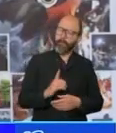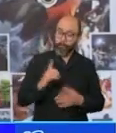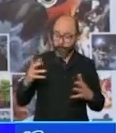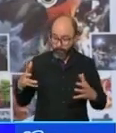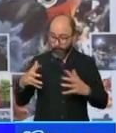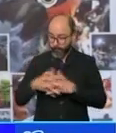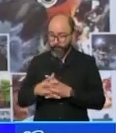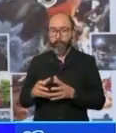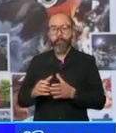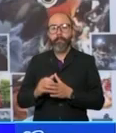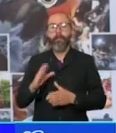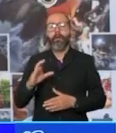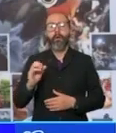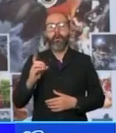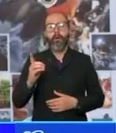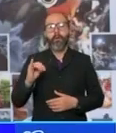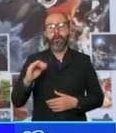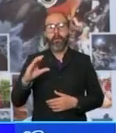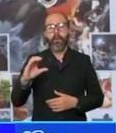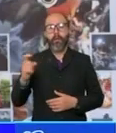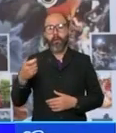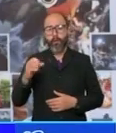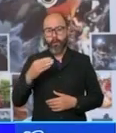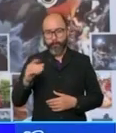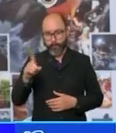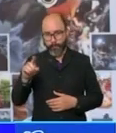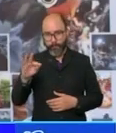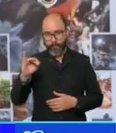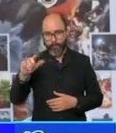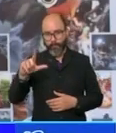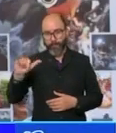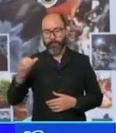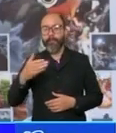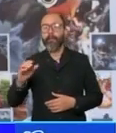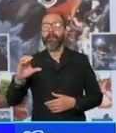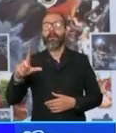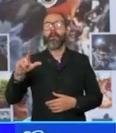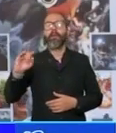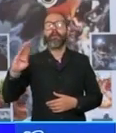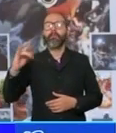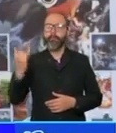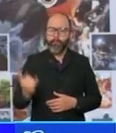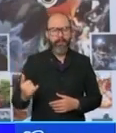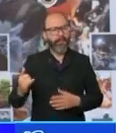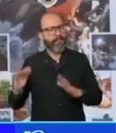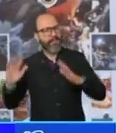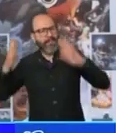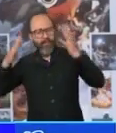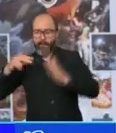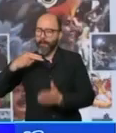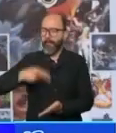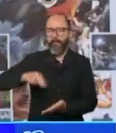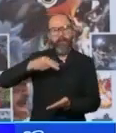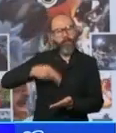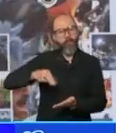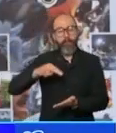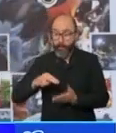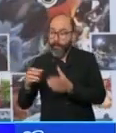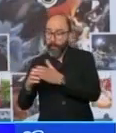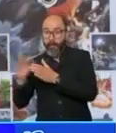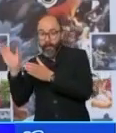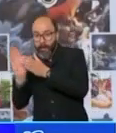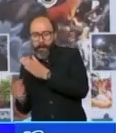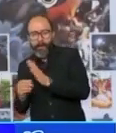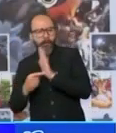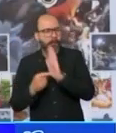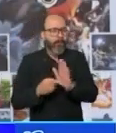Código Estilo Cru, su director José Antonio Cagua, para celebrar la danza en el departamento del Quindío, con espacios de difusión, de